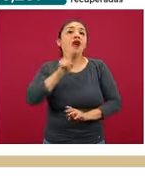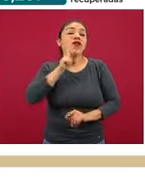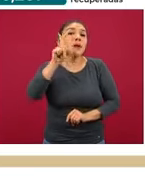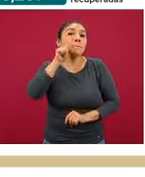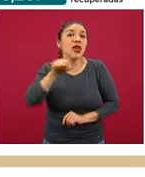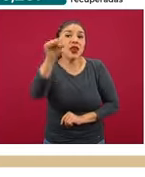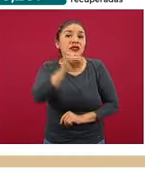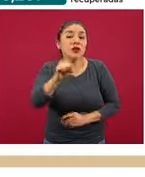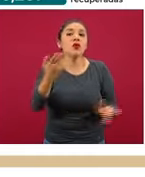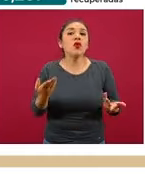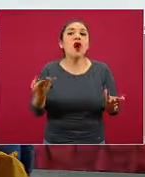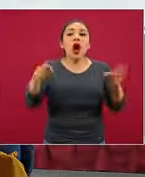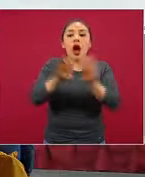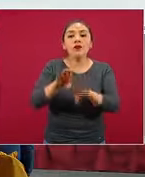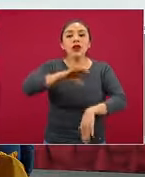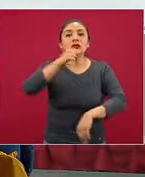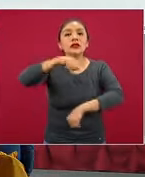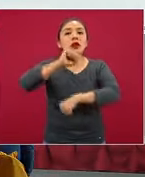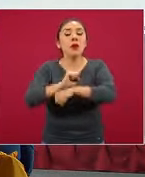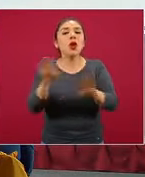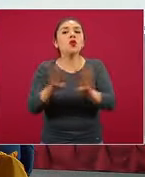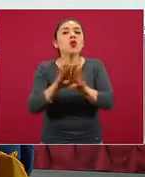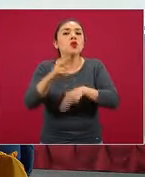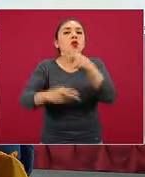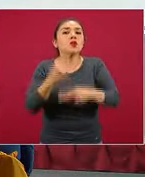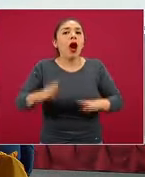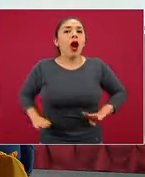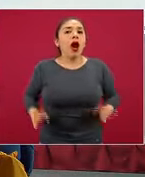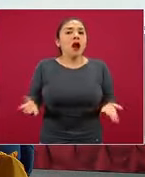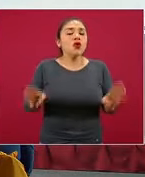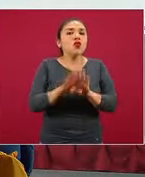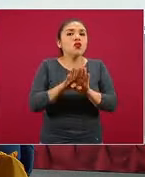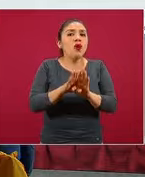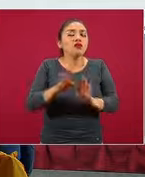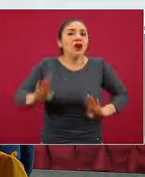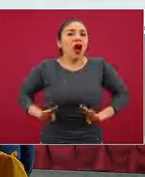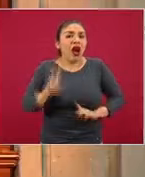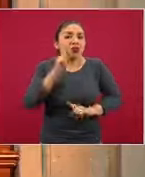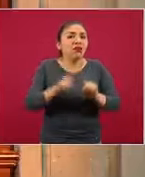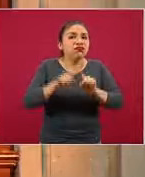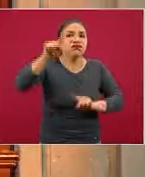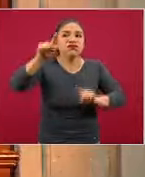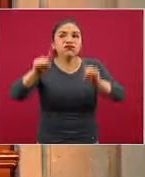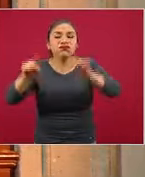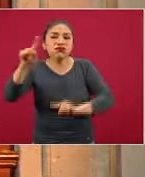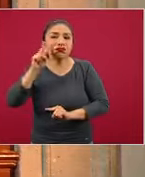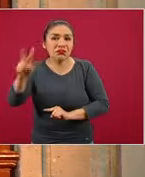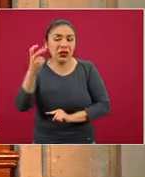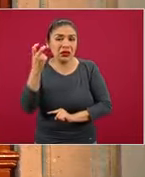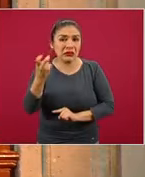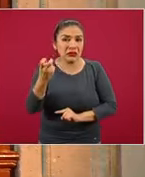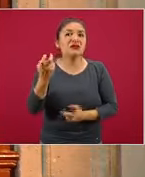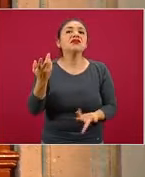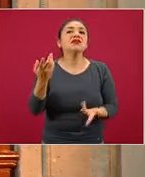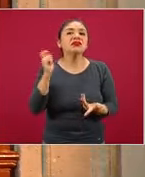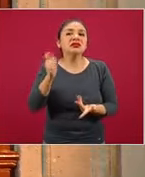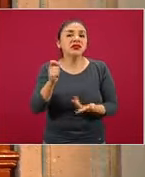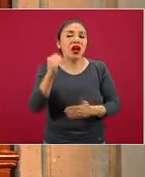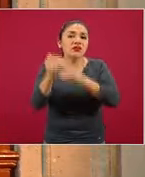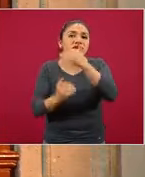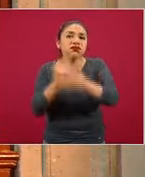cómo terminamos cerrando el comportamiento y la tendencia de esta curva epidémica de